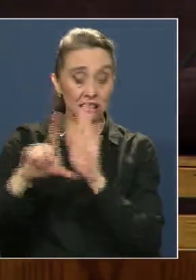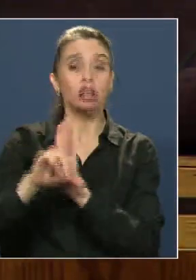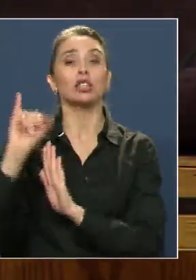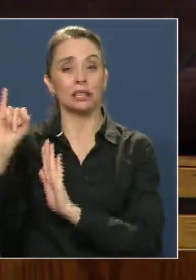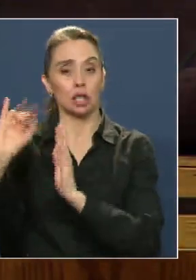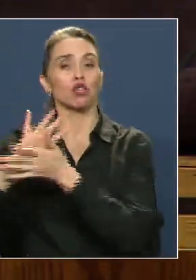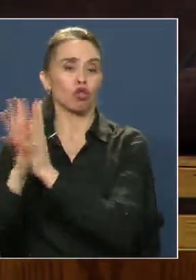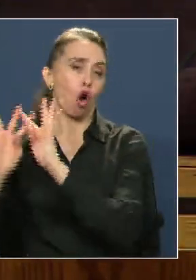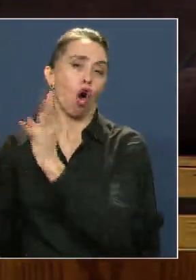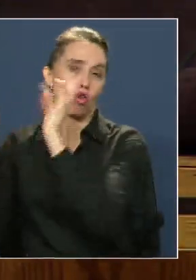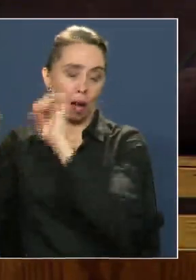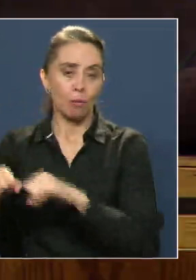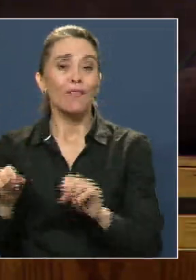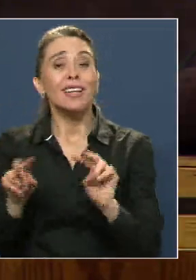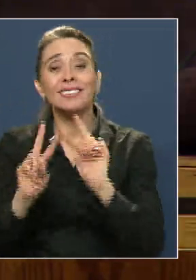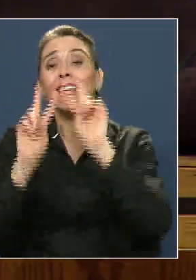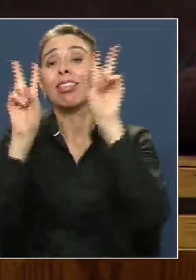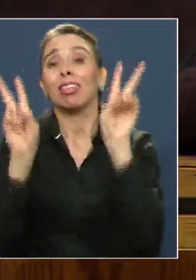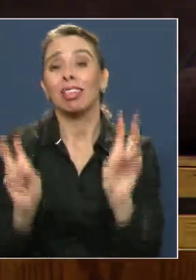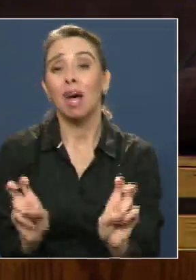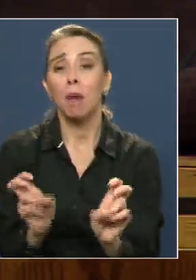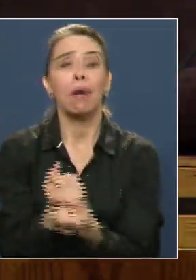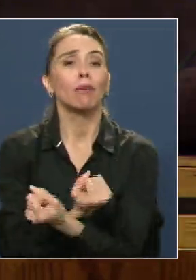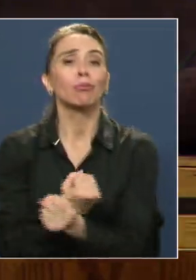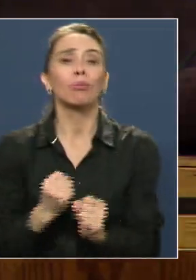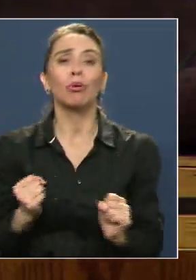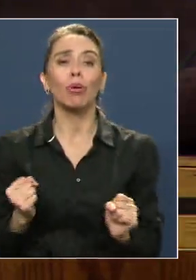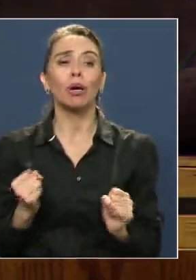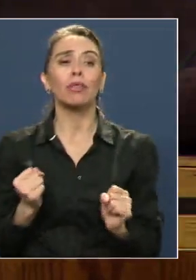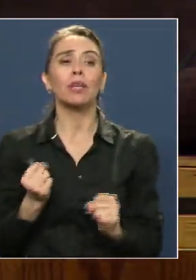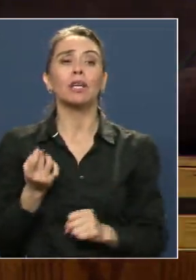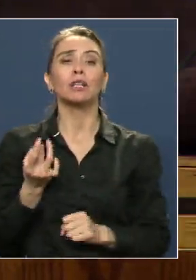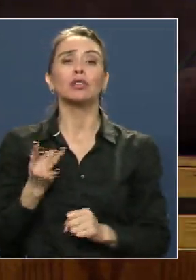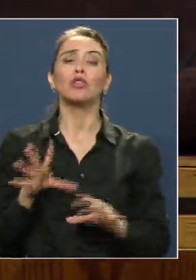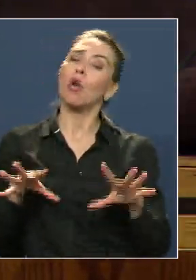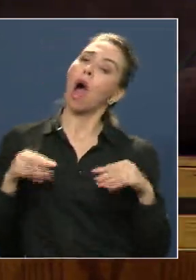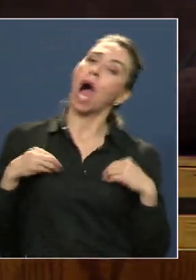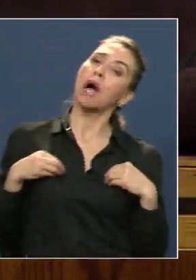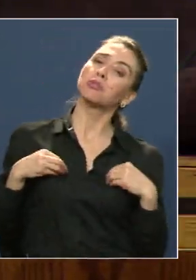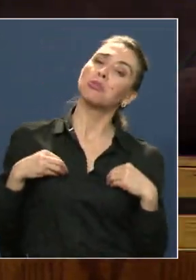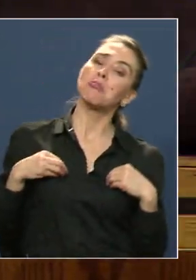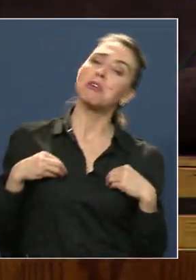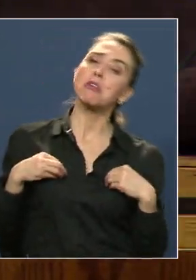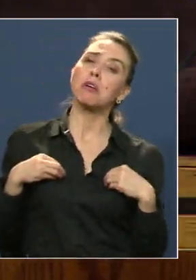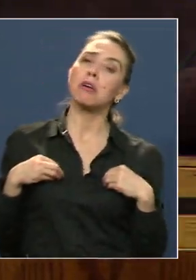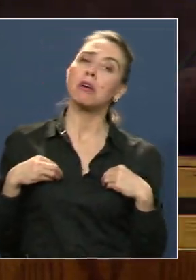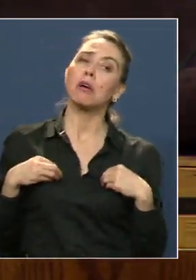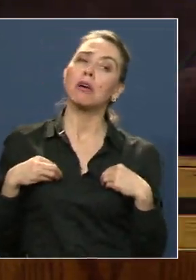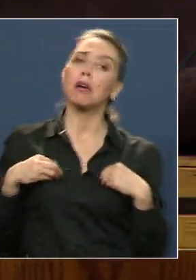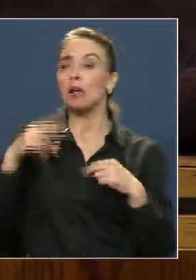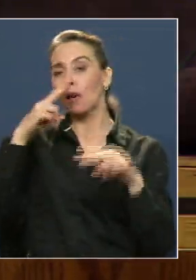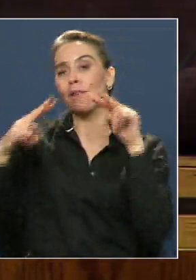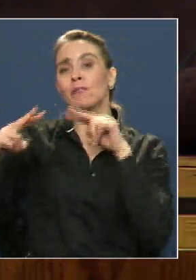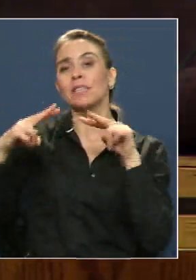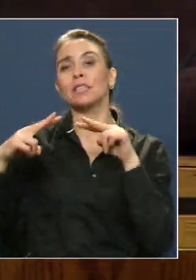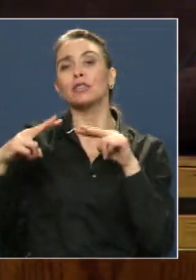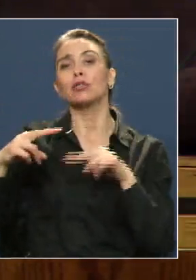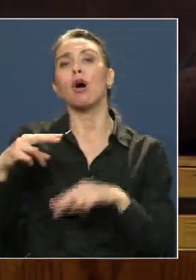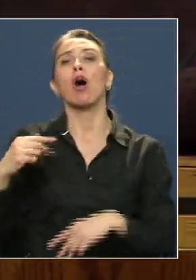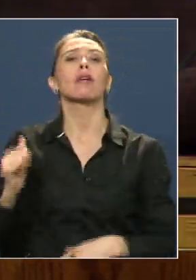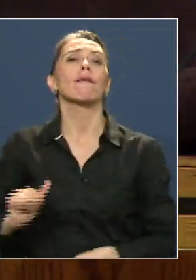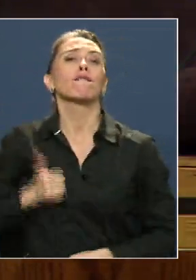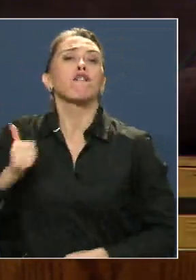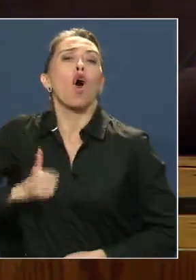tema no puede ser asumido solo desde una perspectiva, por así decirlo,